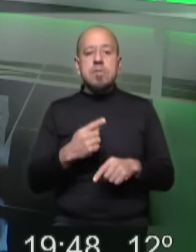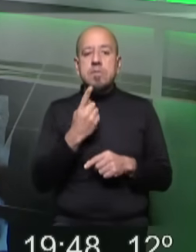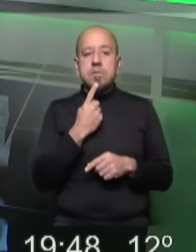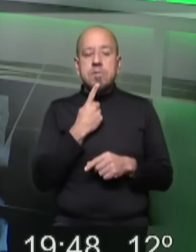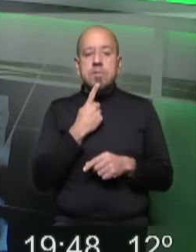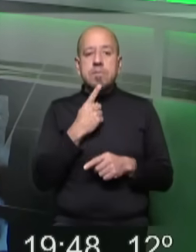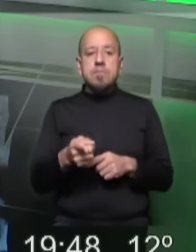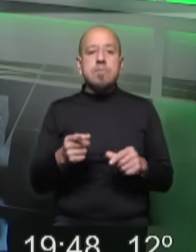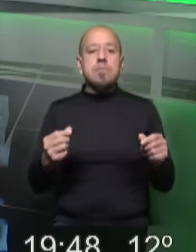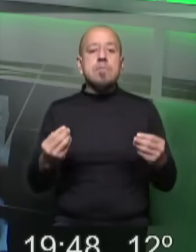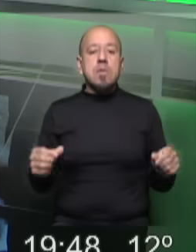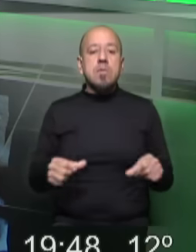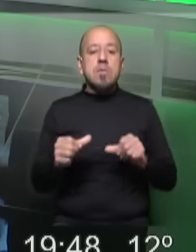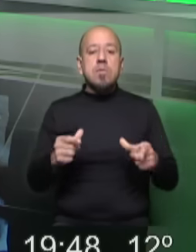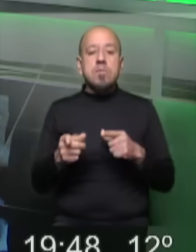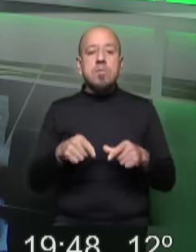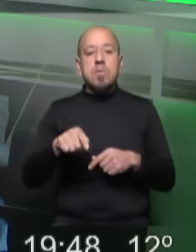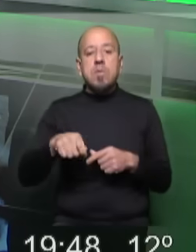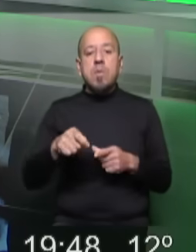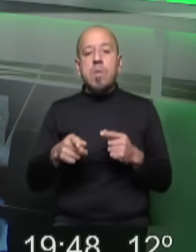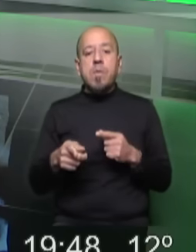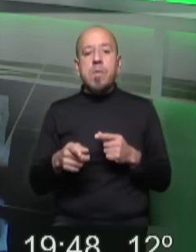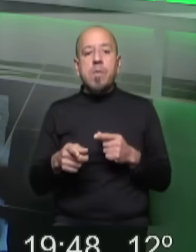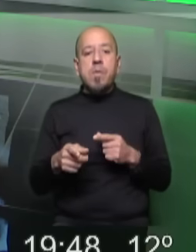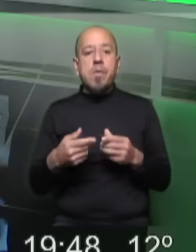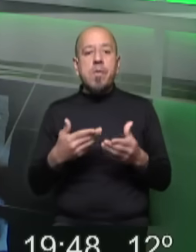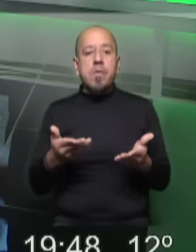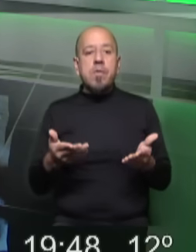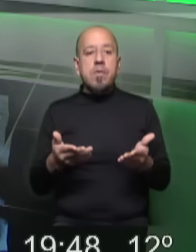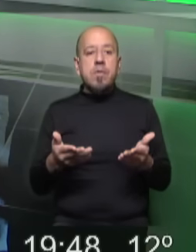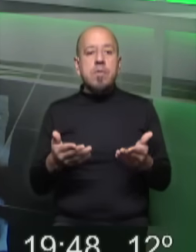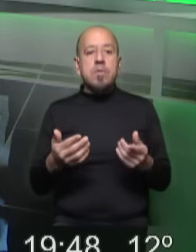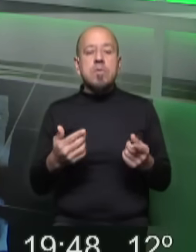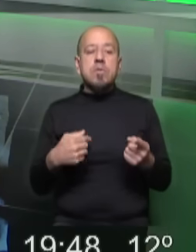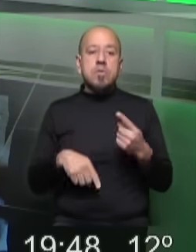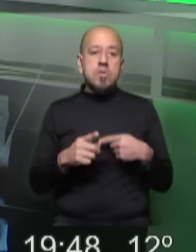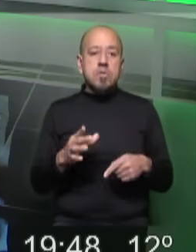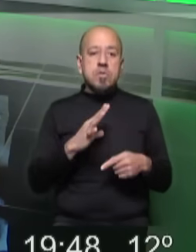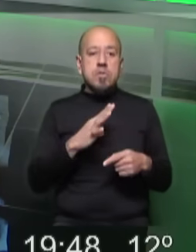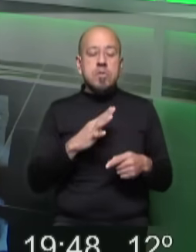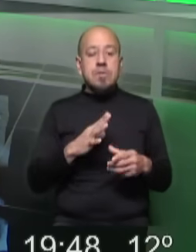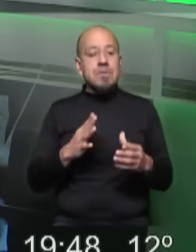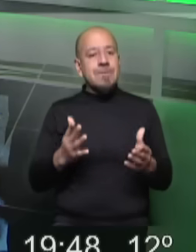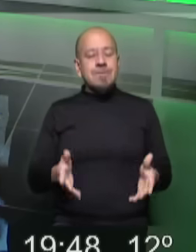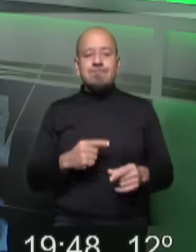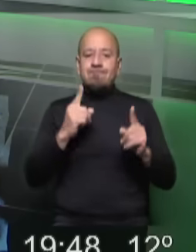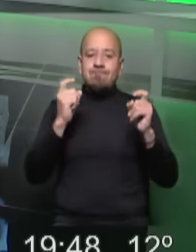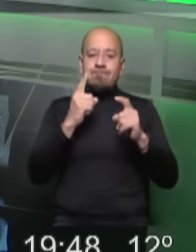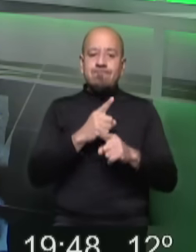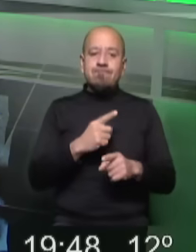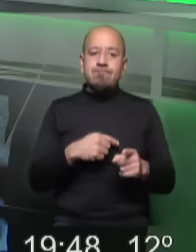sobre cómo se actúa frente a la justicia Y cómo se actúa un caso de este tipo sin dudas aparece muy comprometido pero